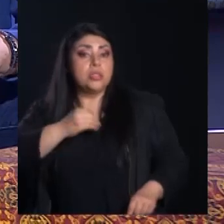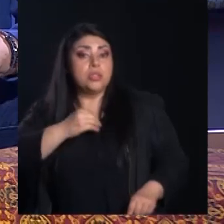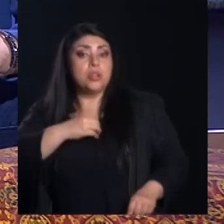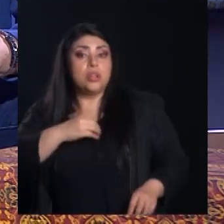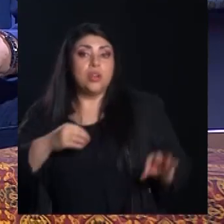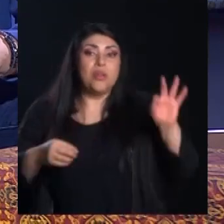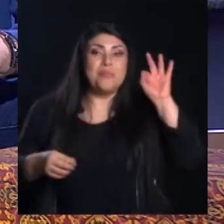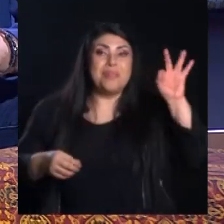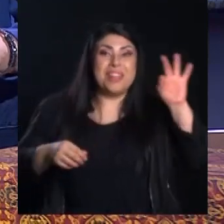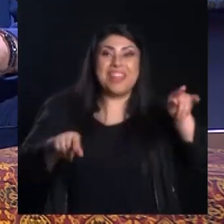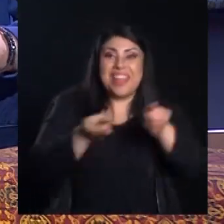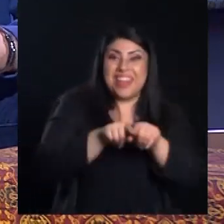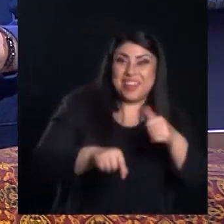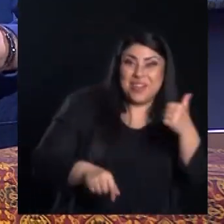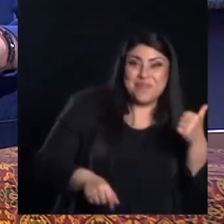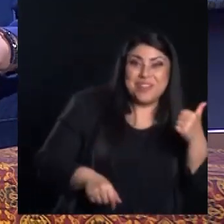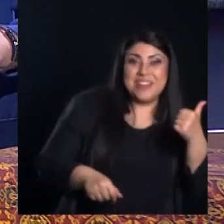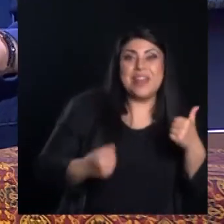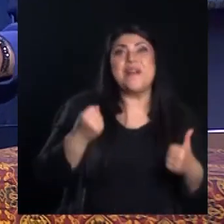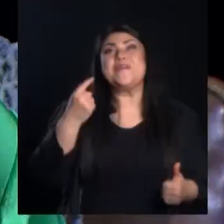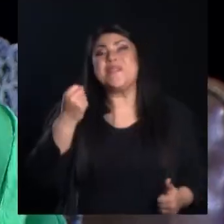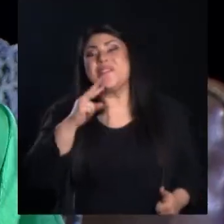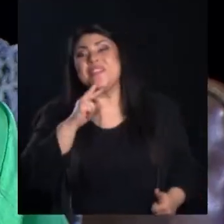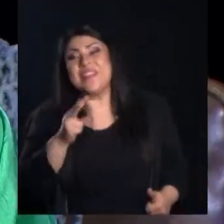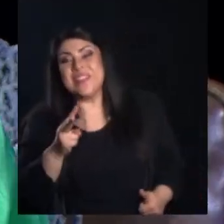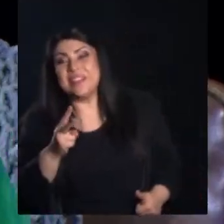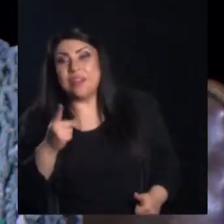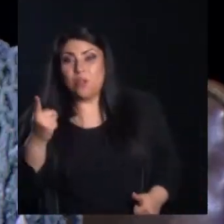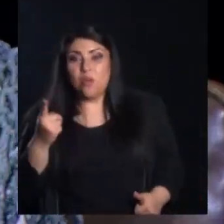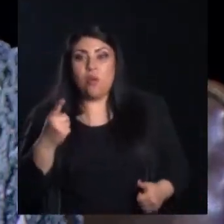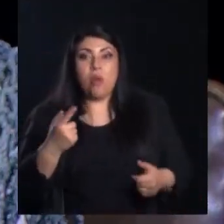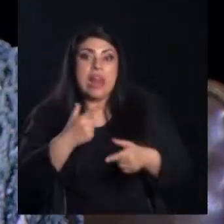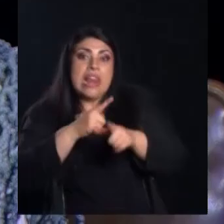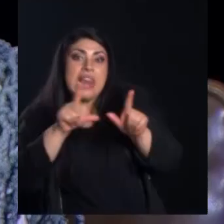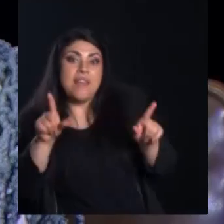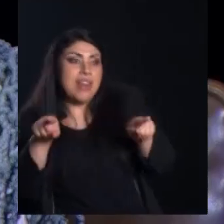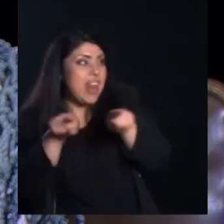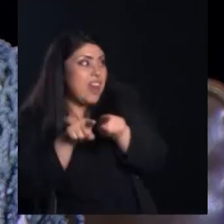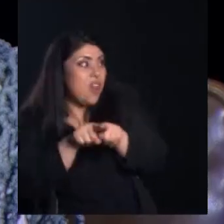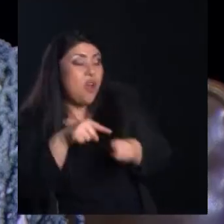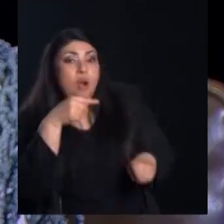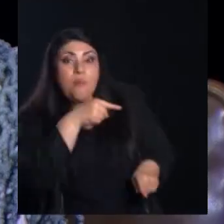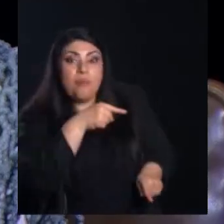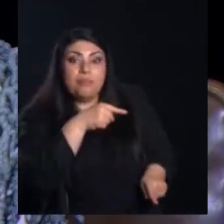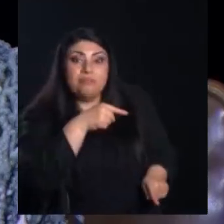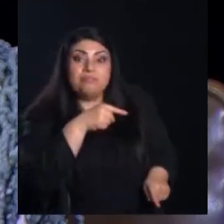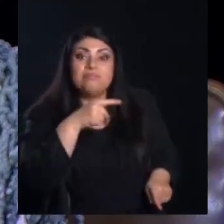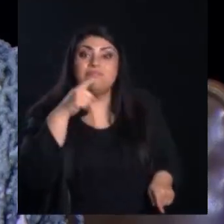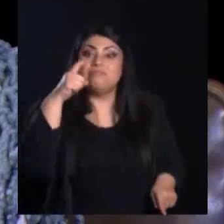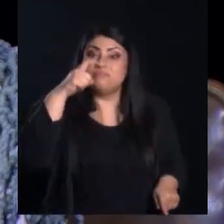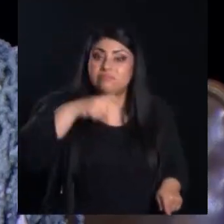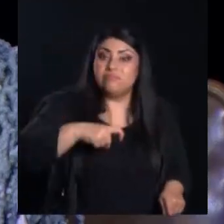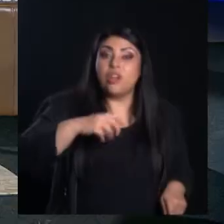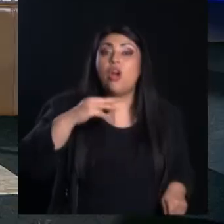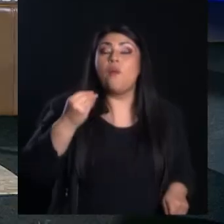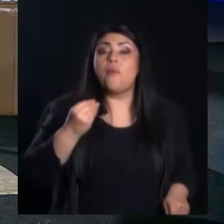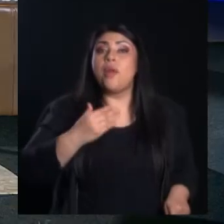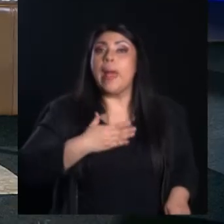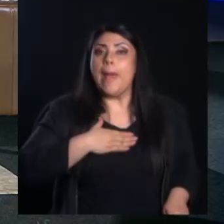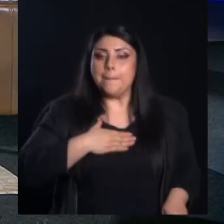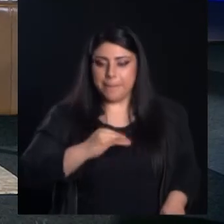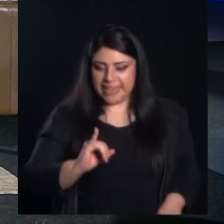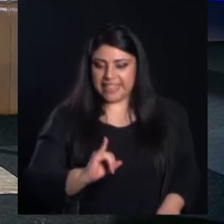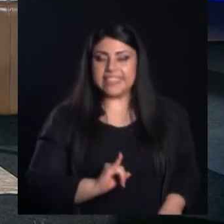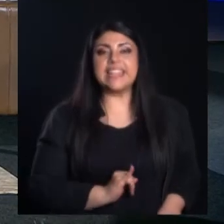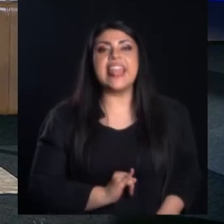voz no si yo quiero liberar demonios como él no lo voy a poder hacer tienes que tener quiero la forma y la esencia es única